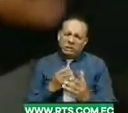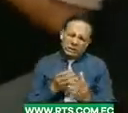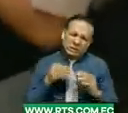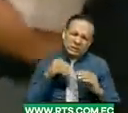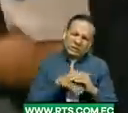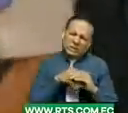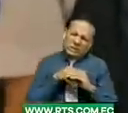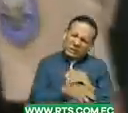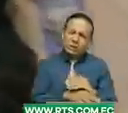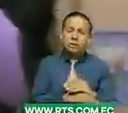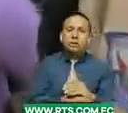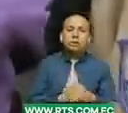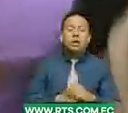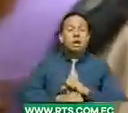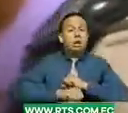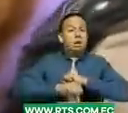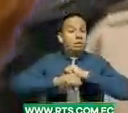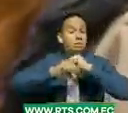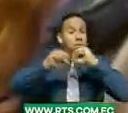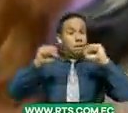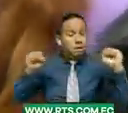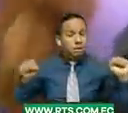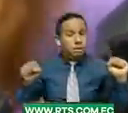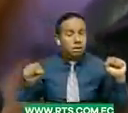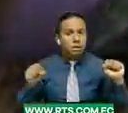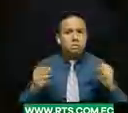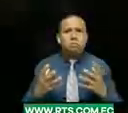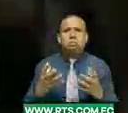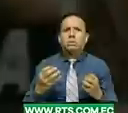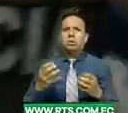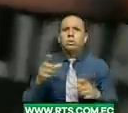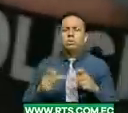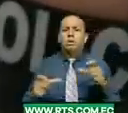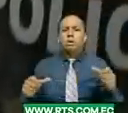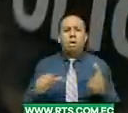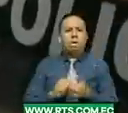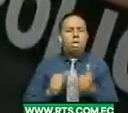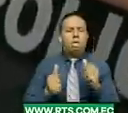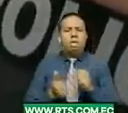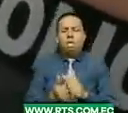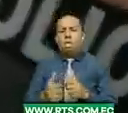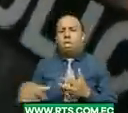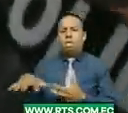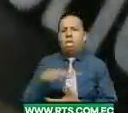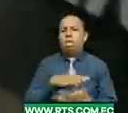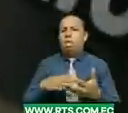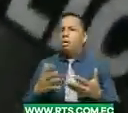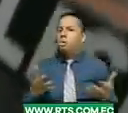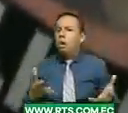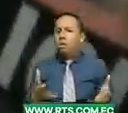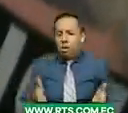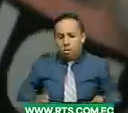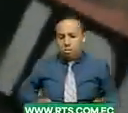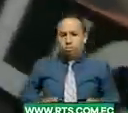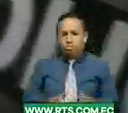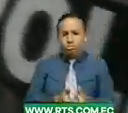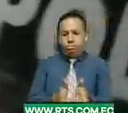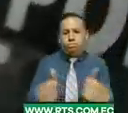Y conforme transcurría la mañana, las cosas se iban calentando más en la conocida T de Daule.